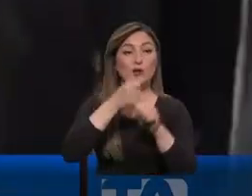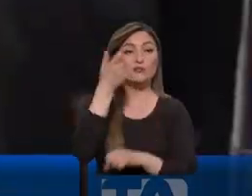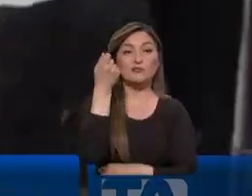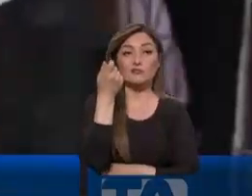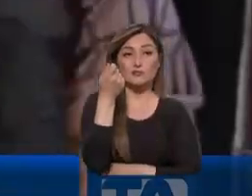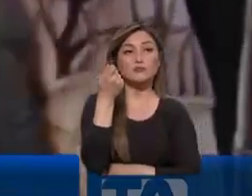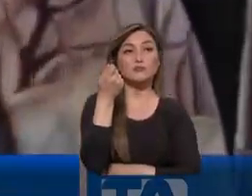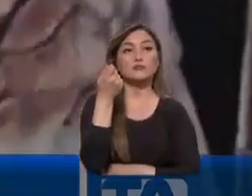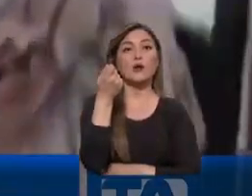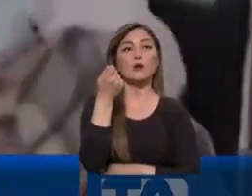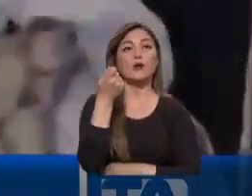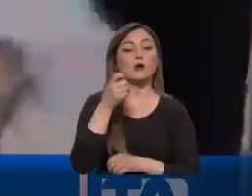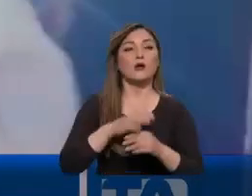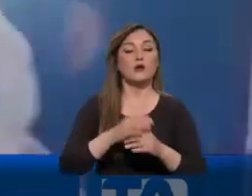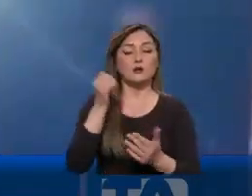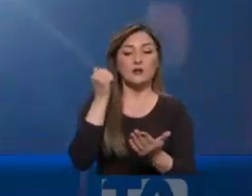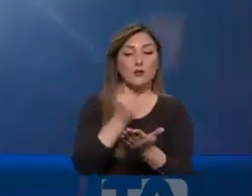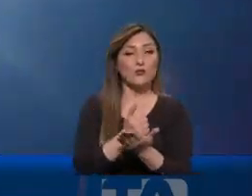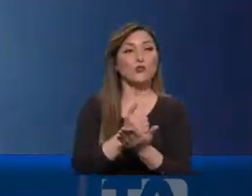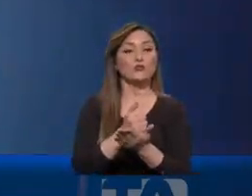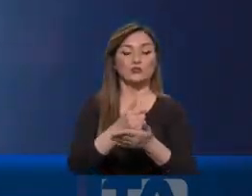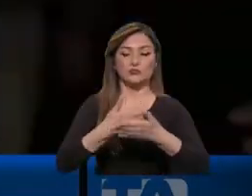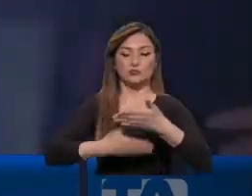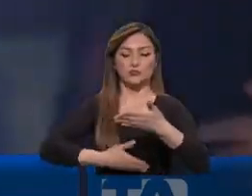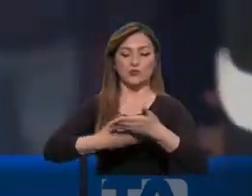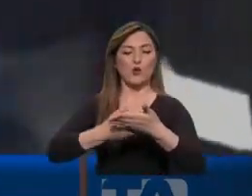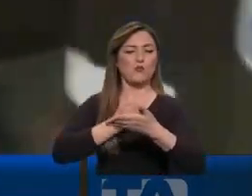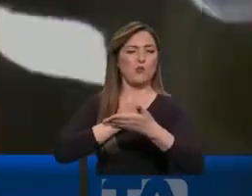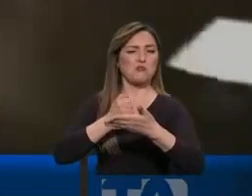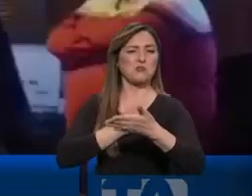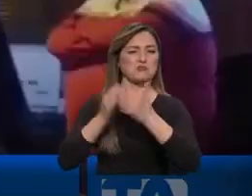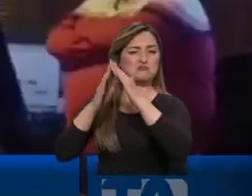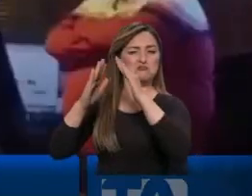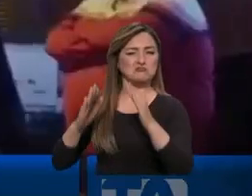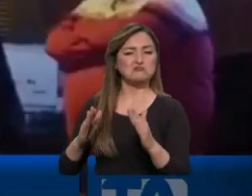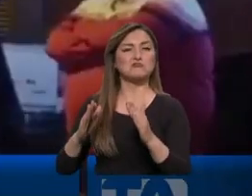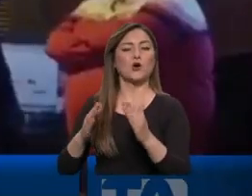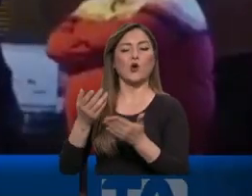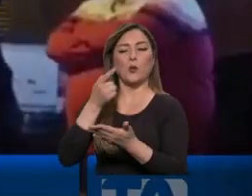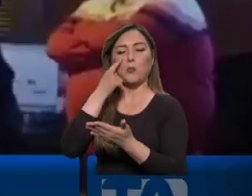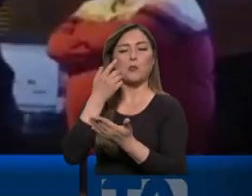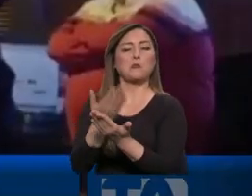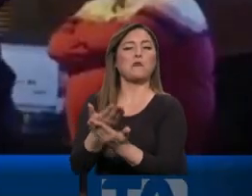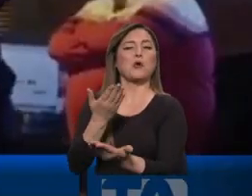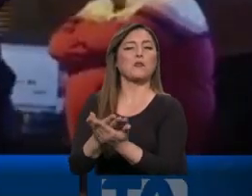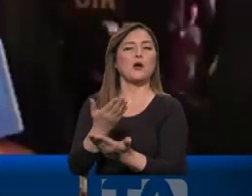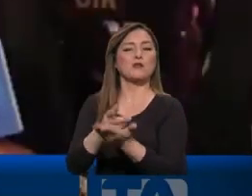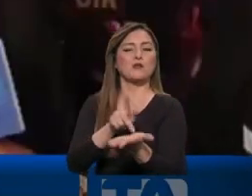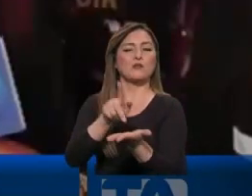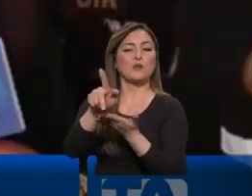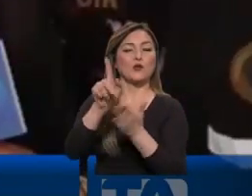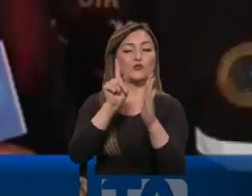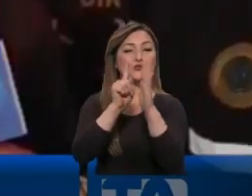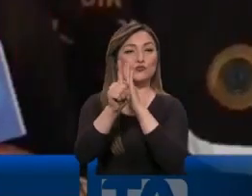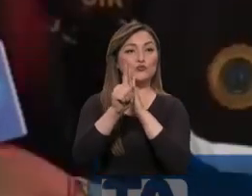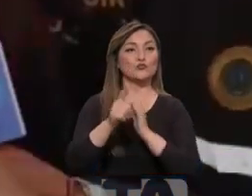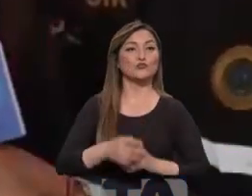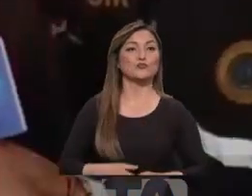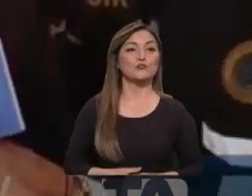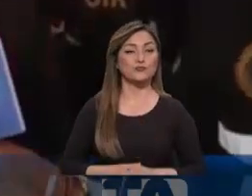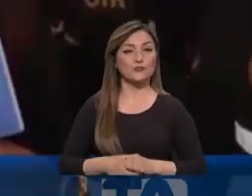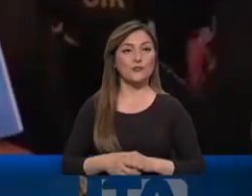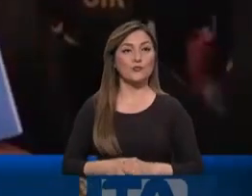escrituras, letras de cambio y comprobantes de depósito que habrían servido como parte de pago para el ilegal viaje. Hemos identificado una